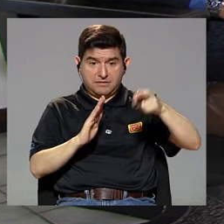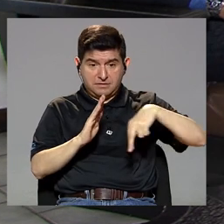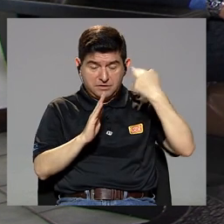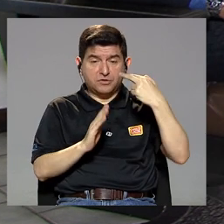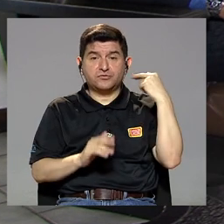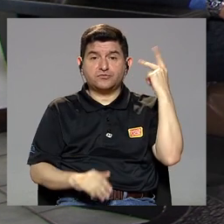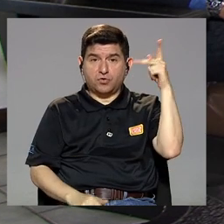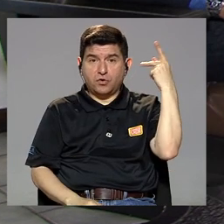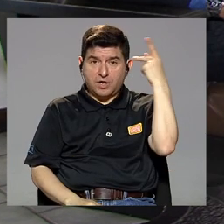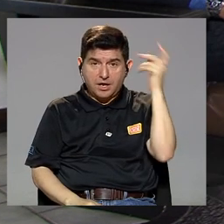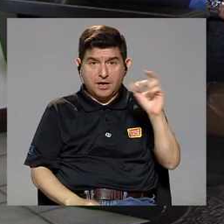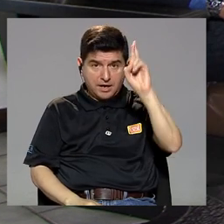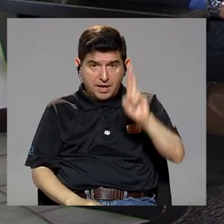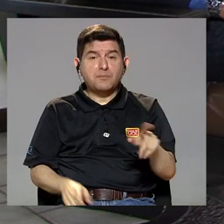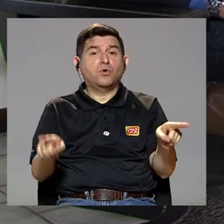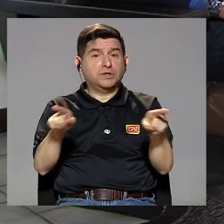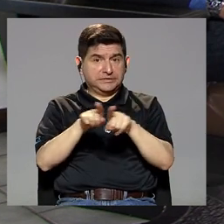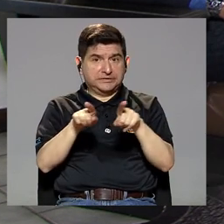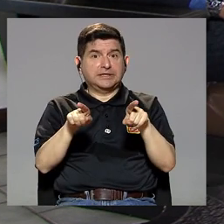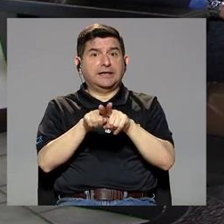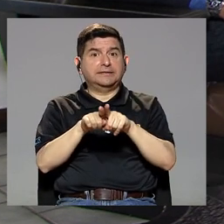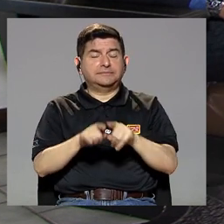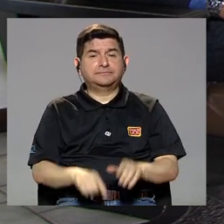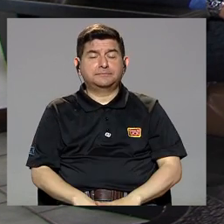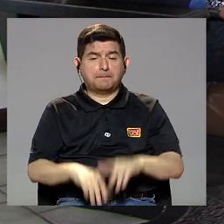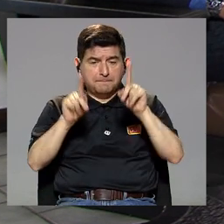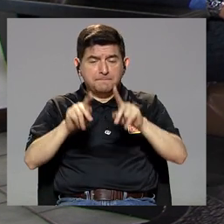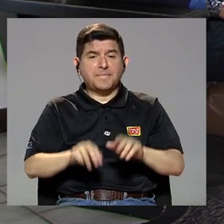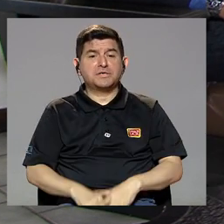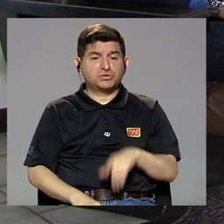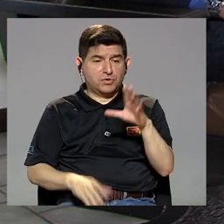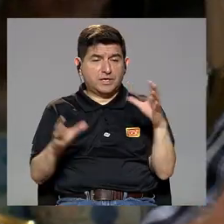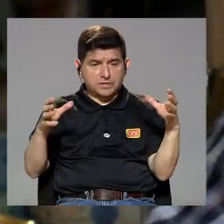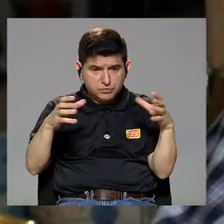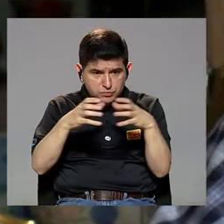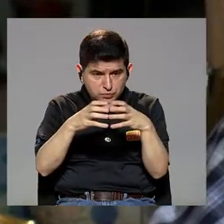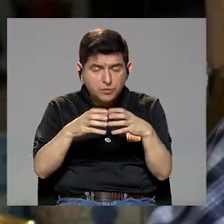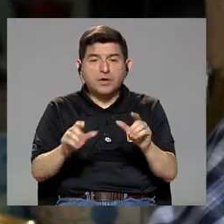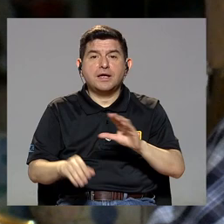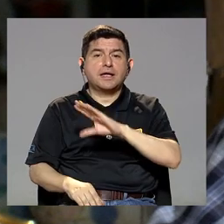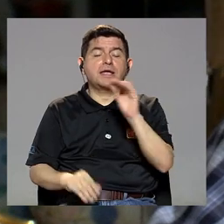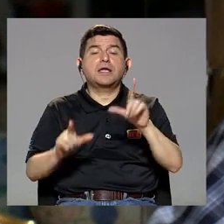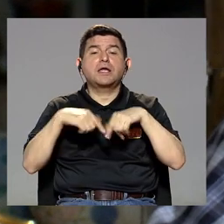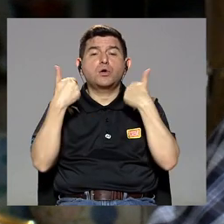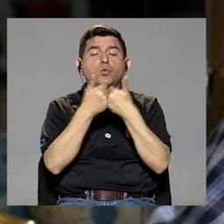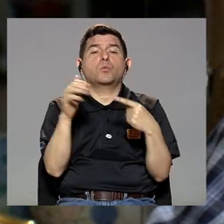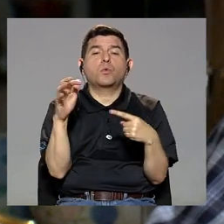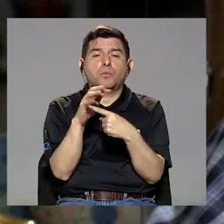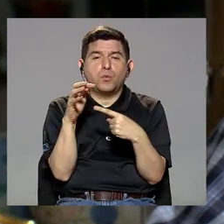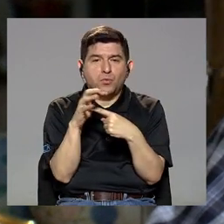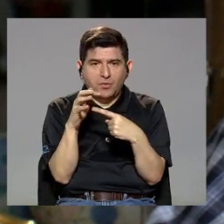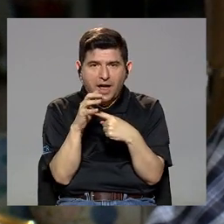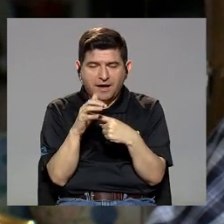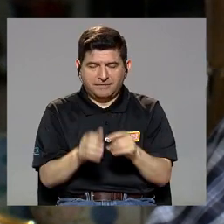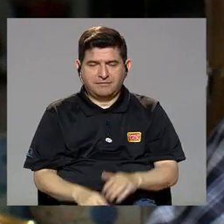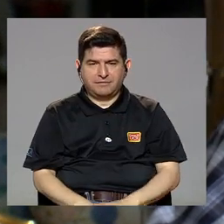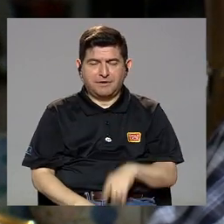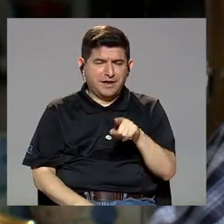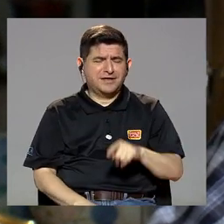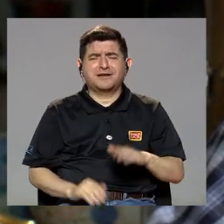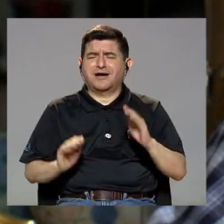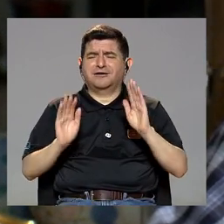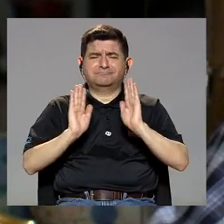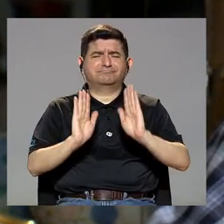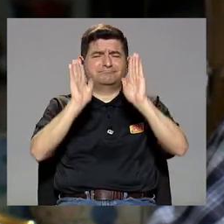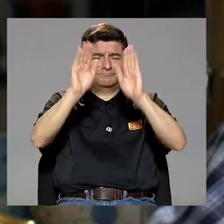política costarricense también en todos los que os reunieron y después un sector popular que fue maravilloso